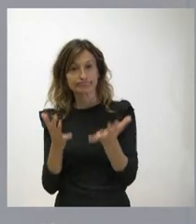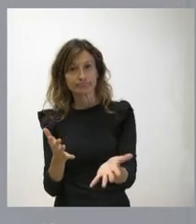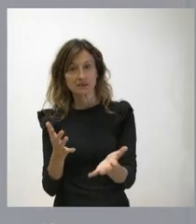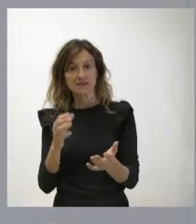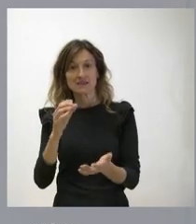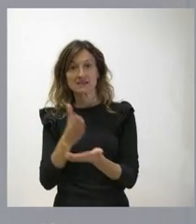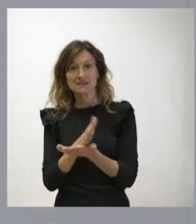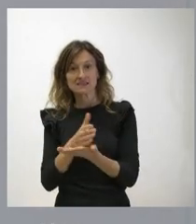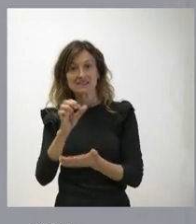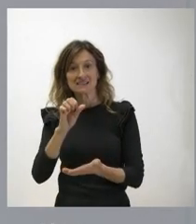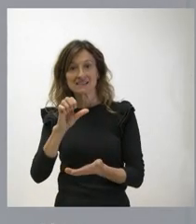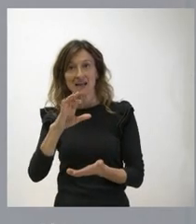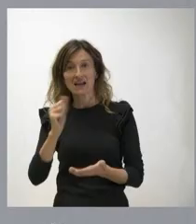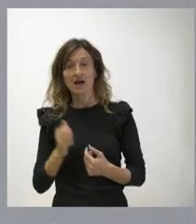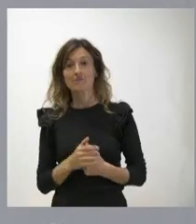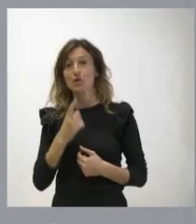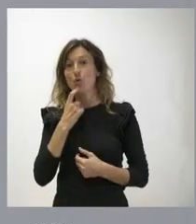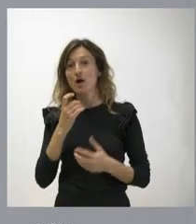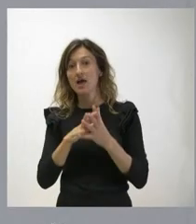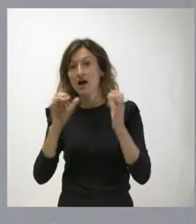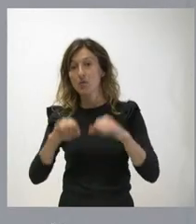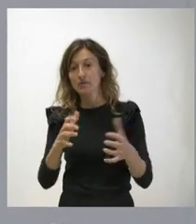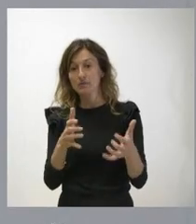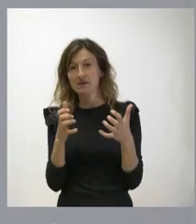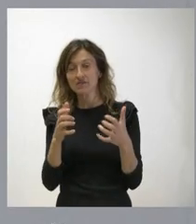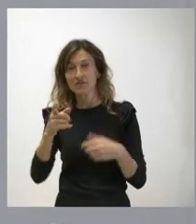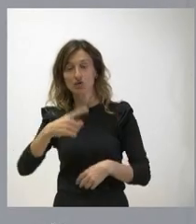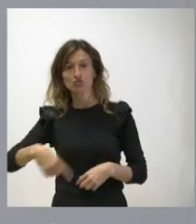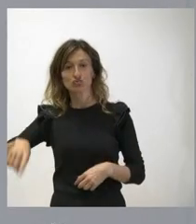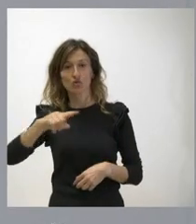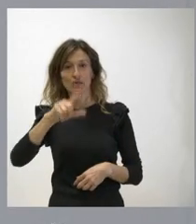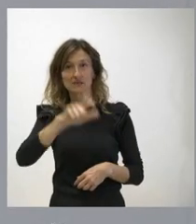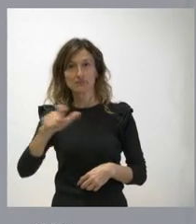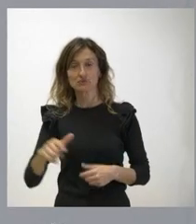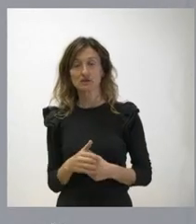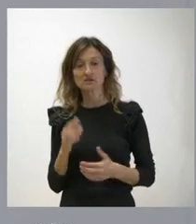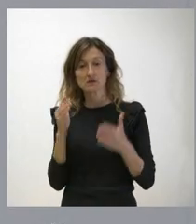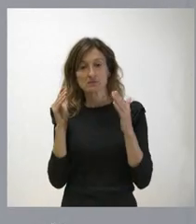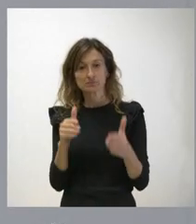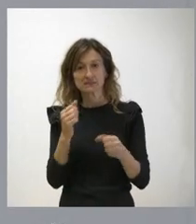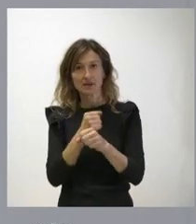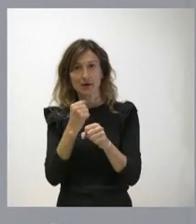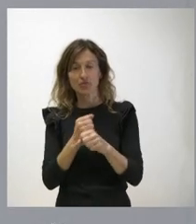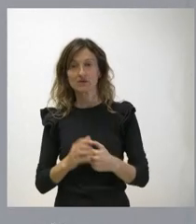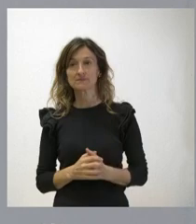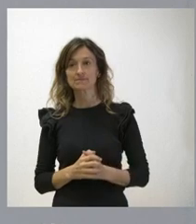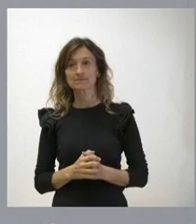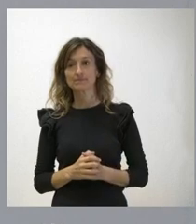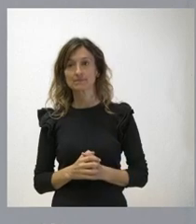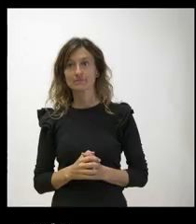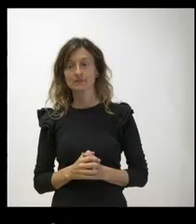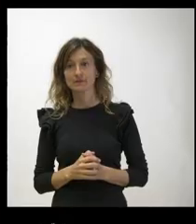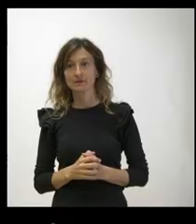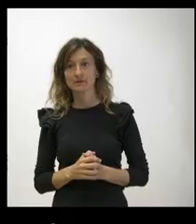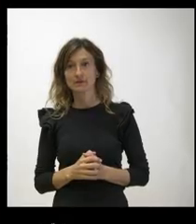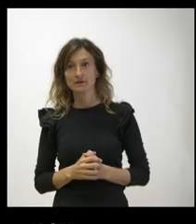serla y ojalá exista un acuerdo que sea beneficioso para todas las partes y muy particularmente para los trabajadores no se plantean condicionar